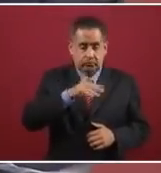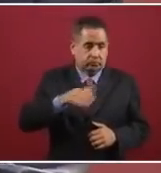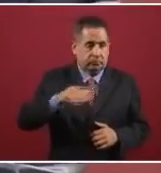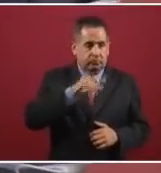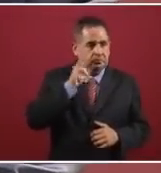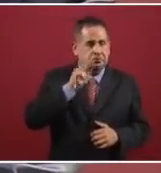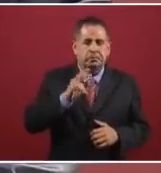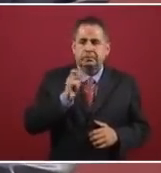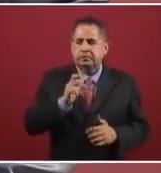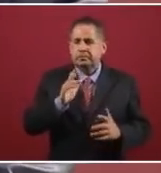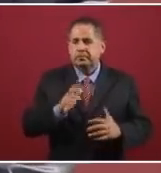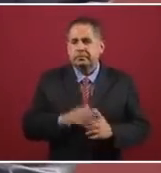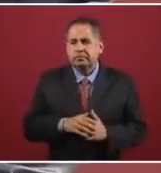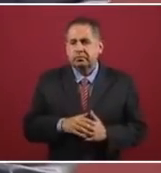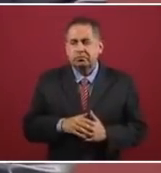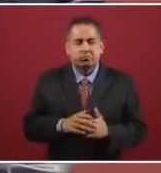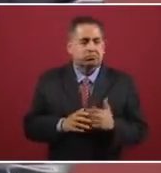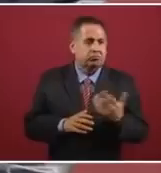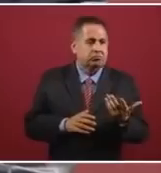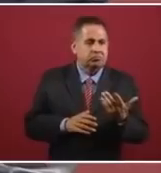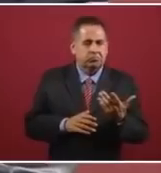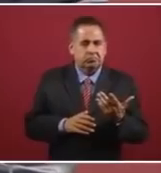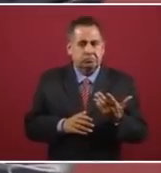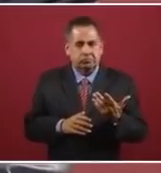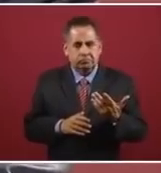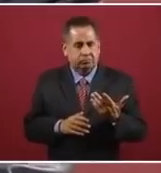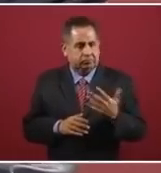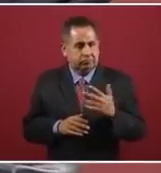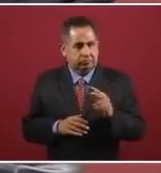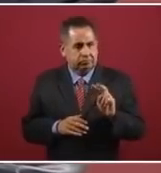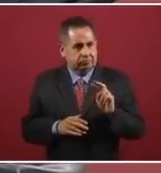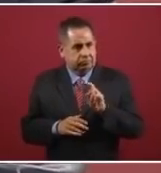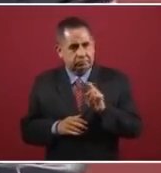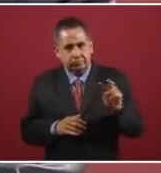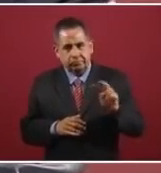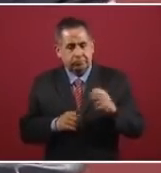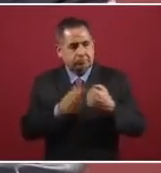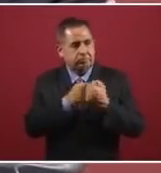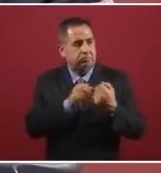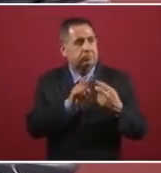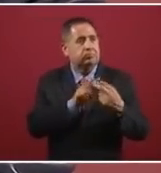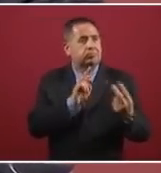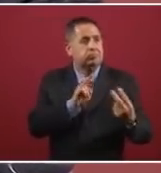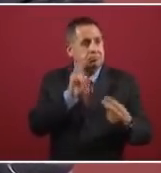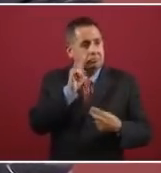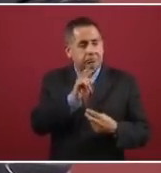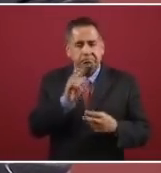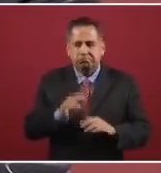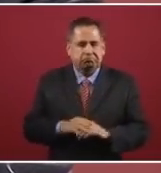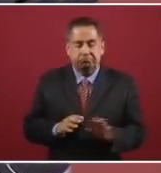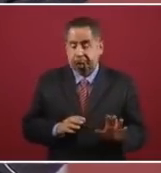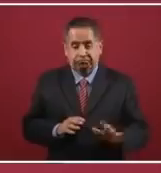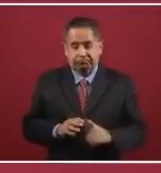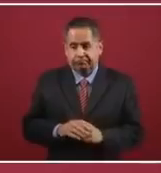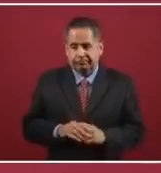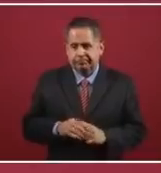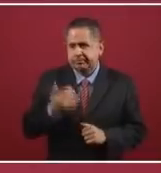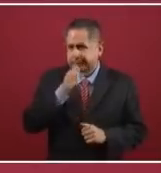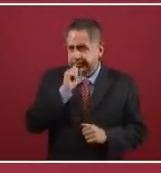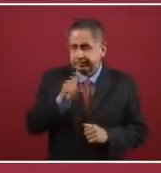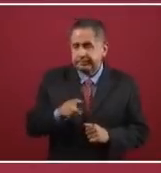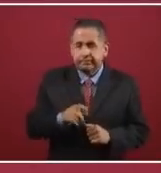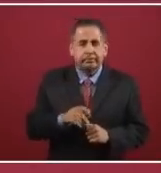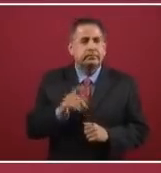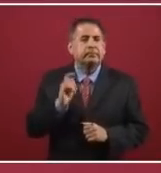con muy buenos ojos a los vecinos. No, y también se